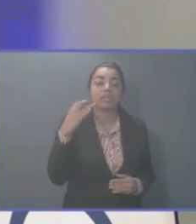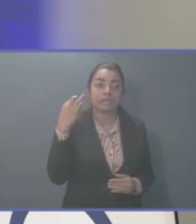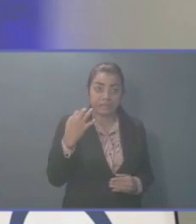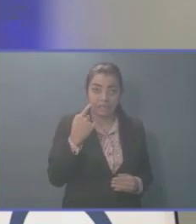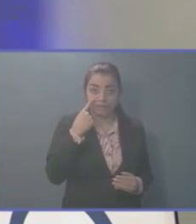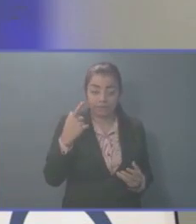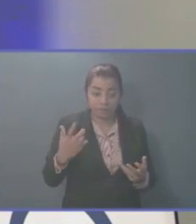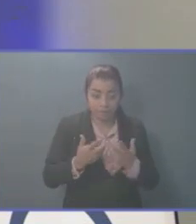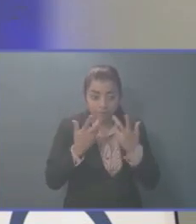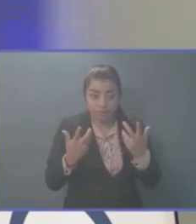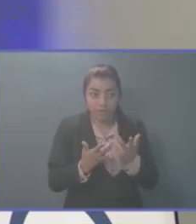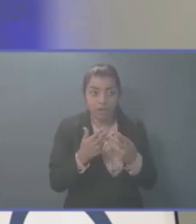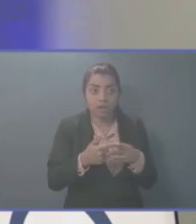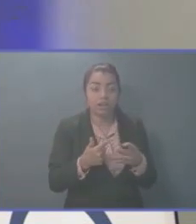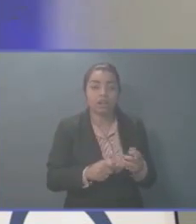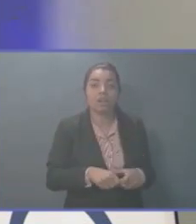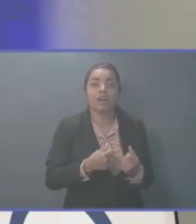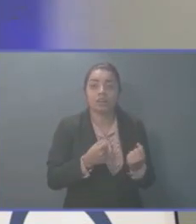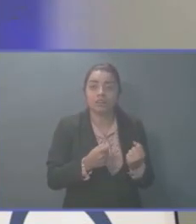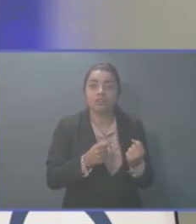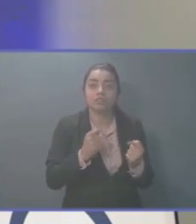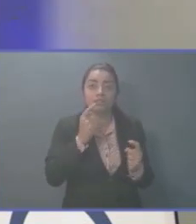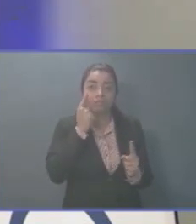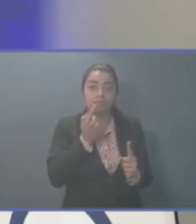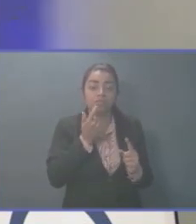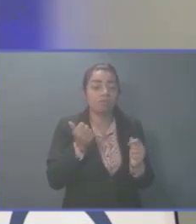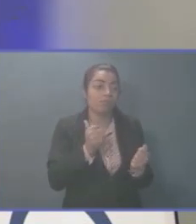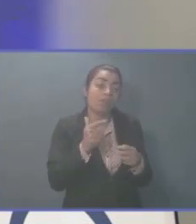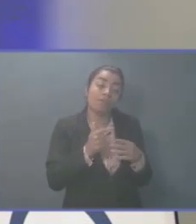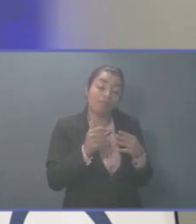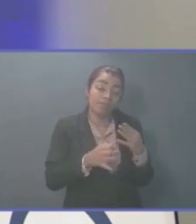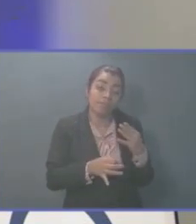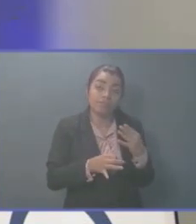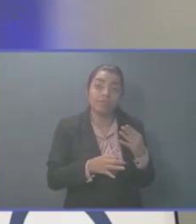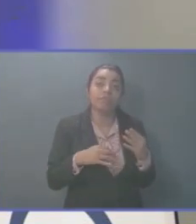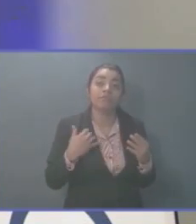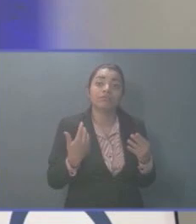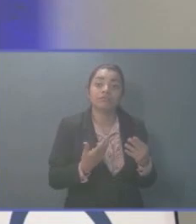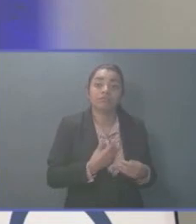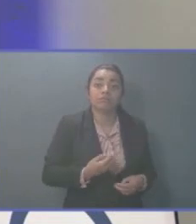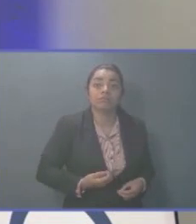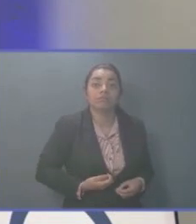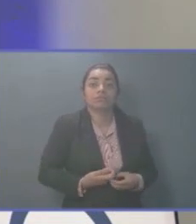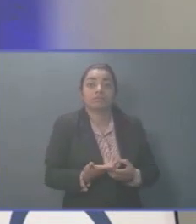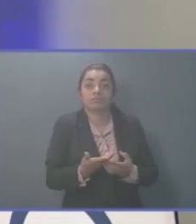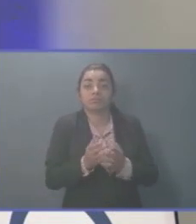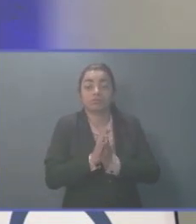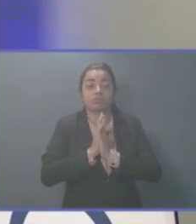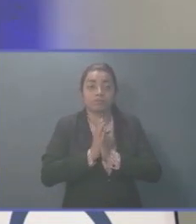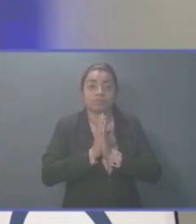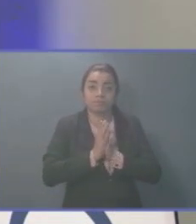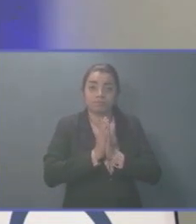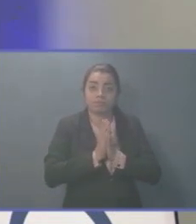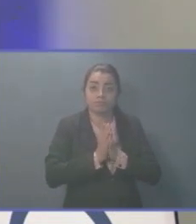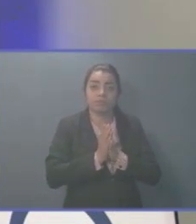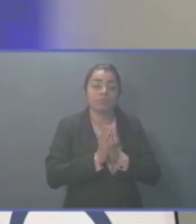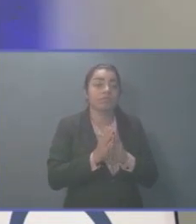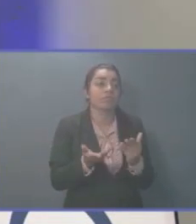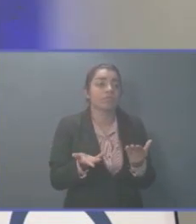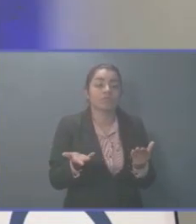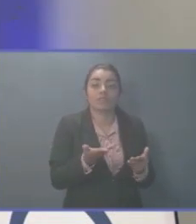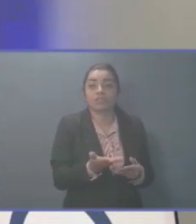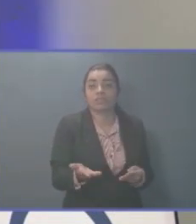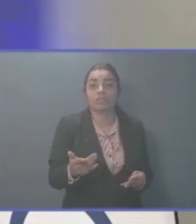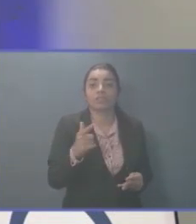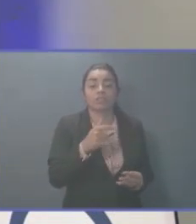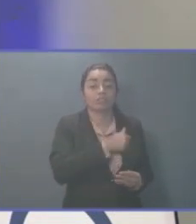investigar el delito y sobre todo apegarse a lo que la ley le establece. Eso también nosotros lo hemos exigido de parte pues